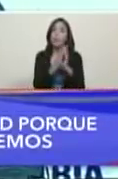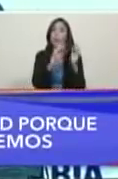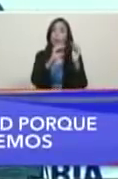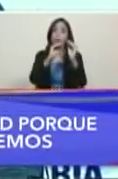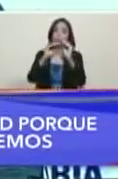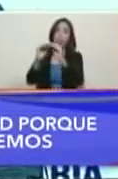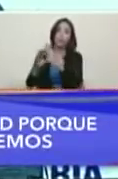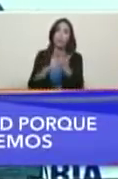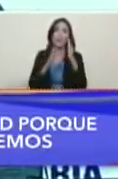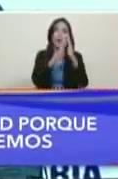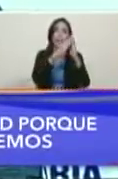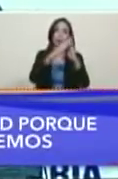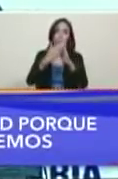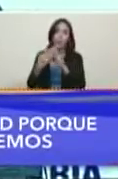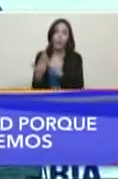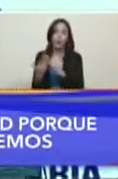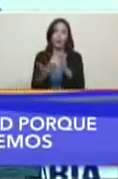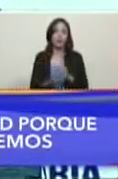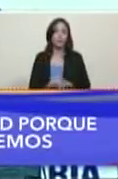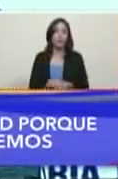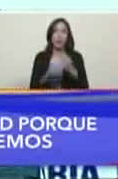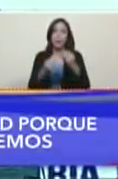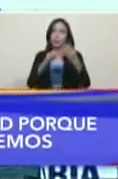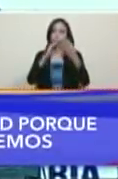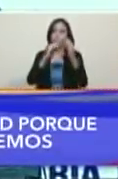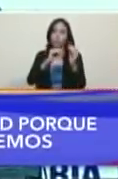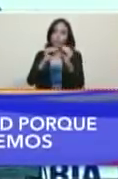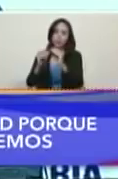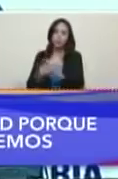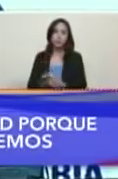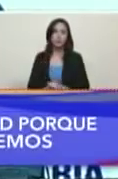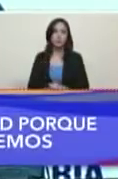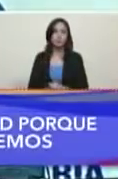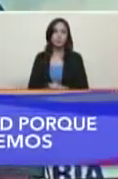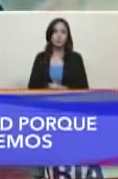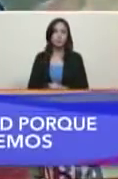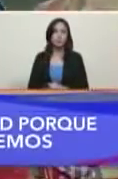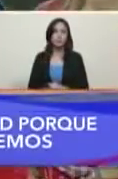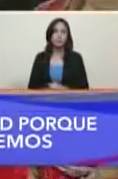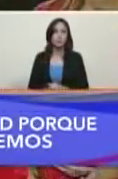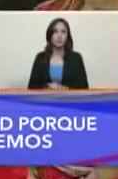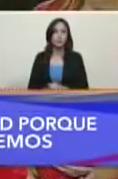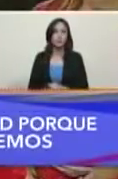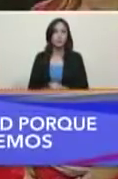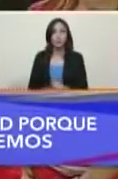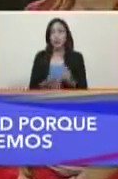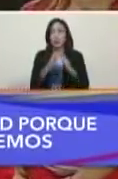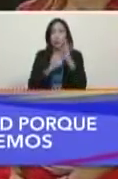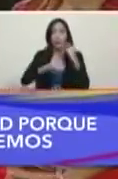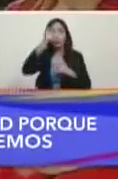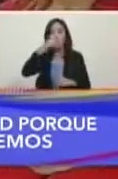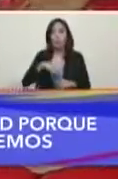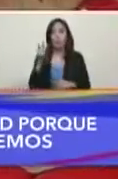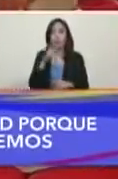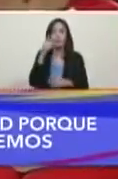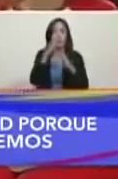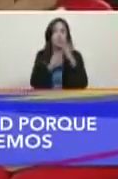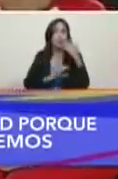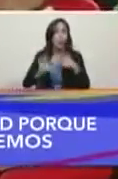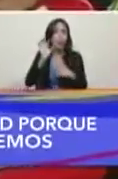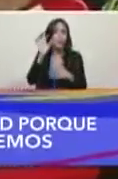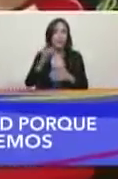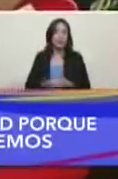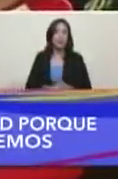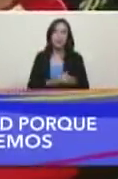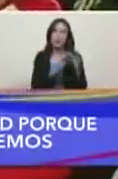comunales, a las comunas, le hago un llamado al movimiento Somos Venezuela a nivel nacional, le